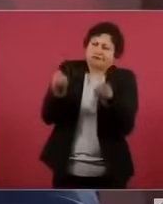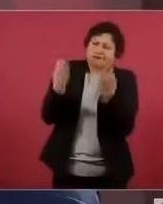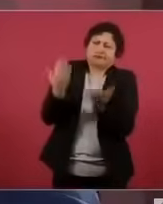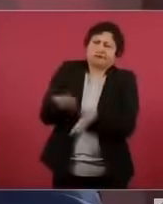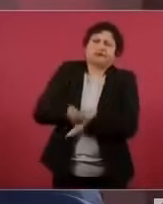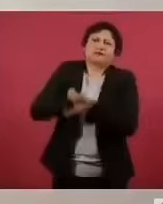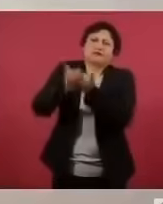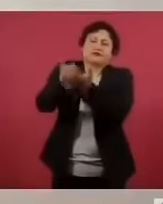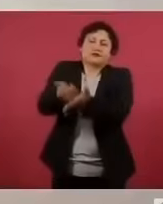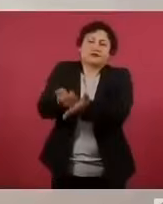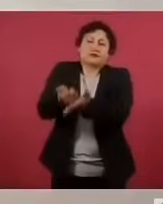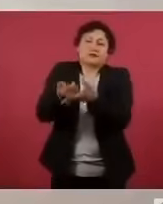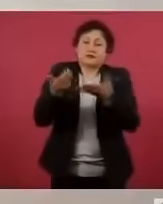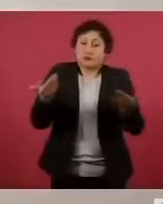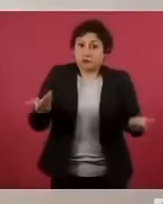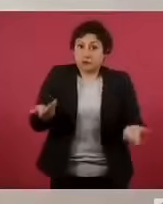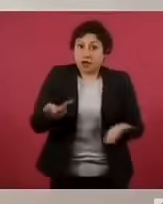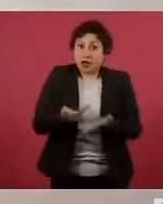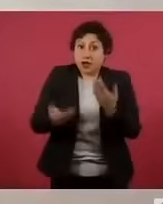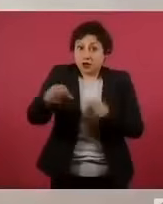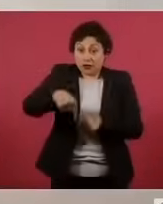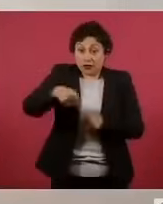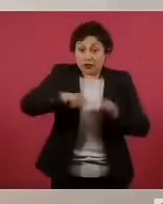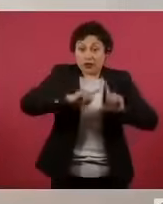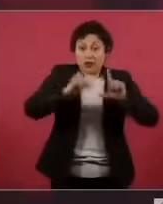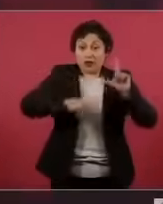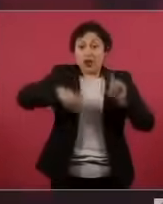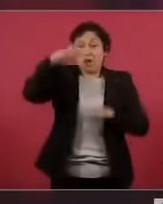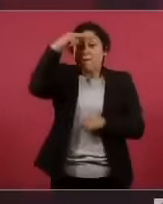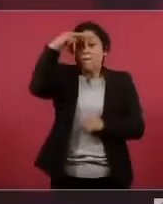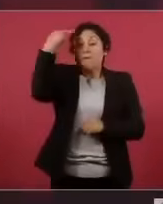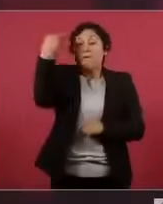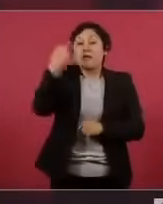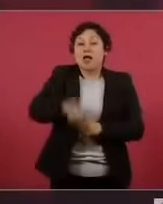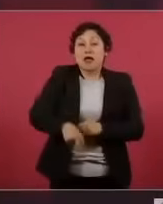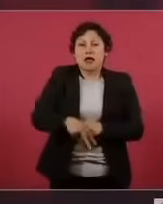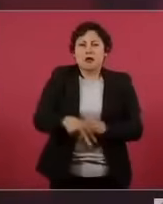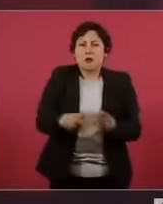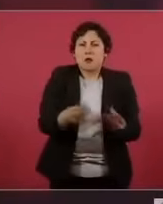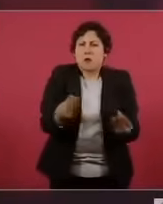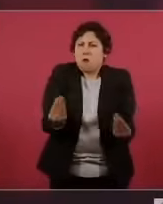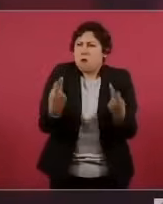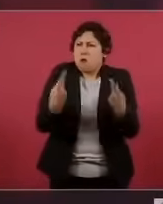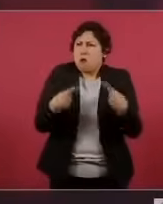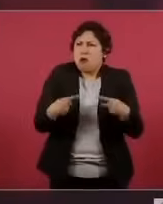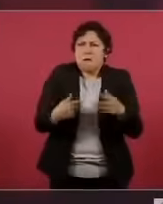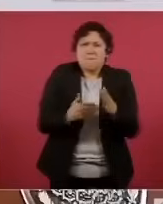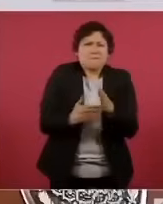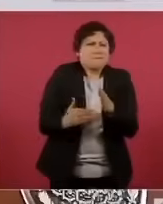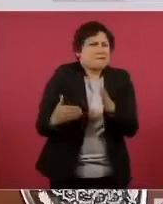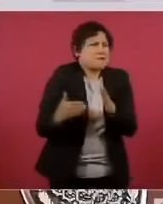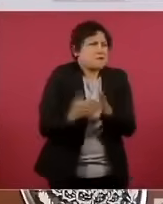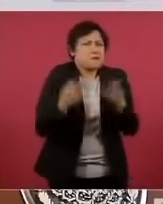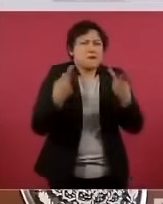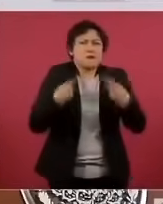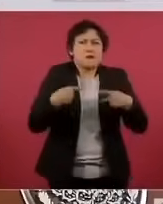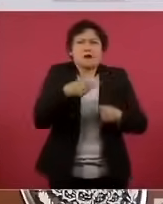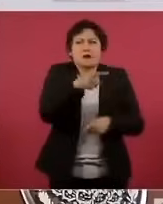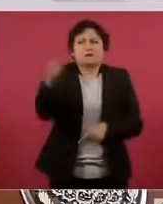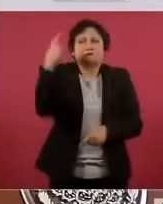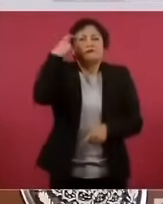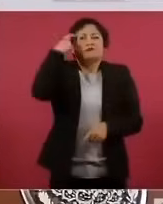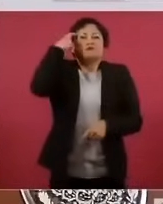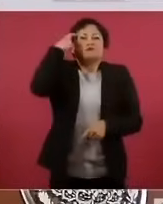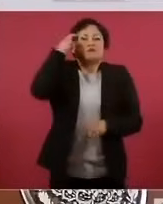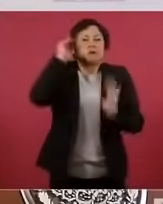ahora millones de mexicanos están muy conscientes de que no debe de